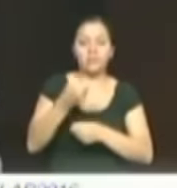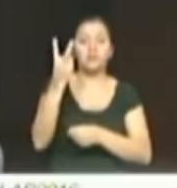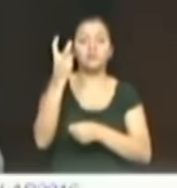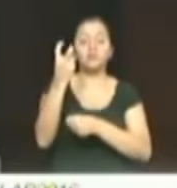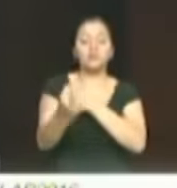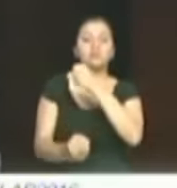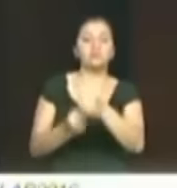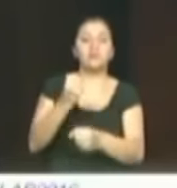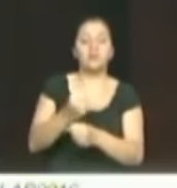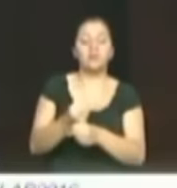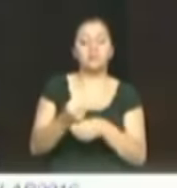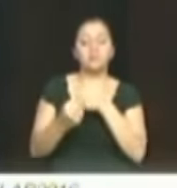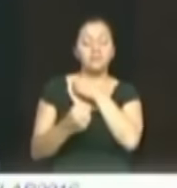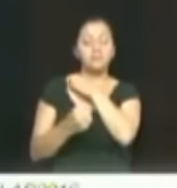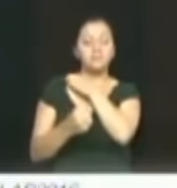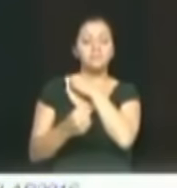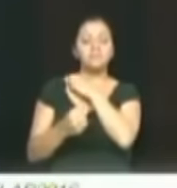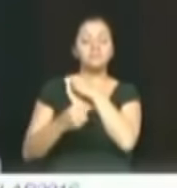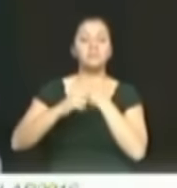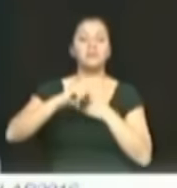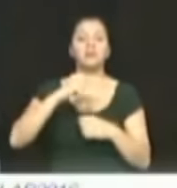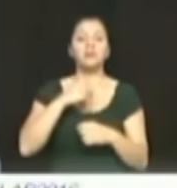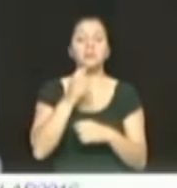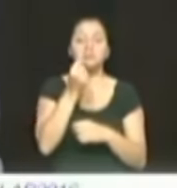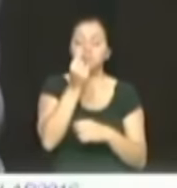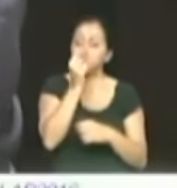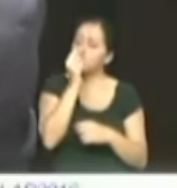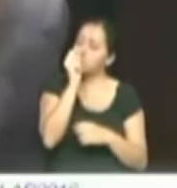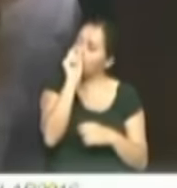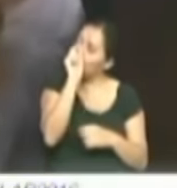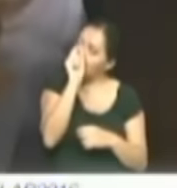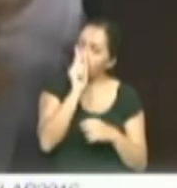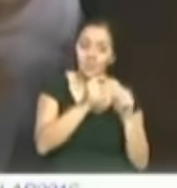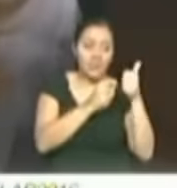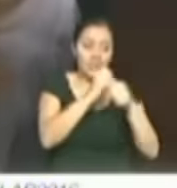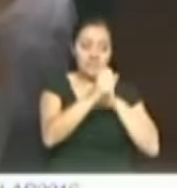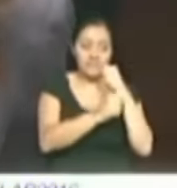diría poco más de la primera década del siglo XXI,